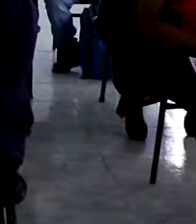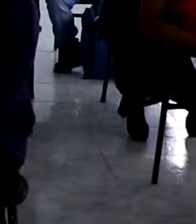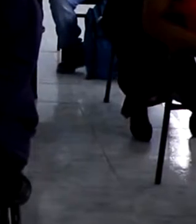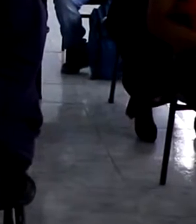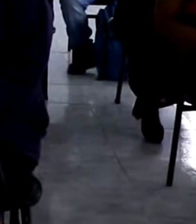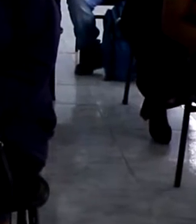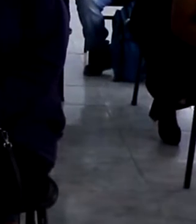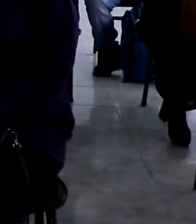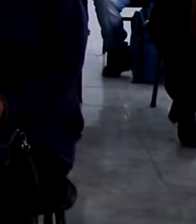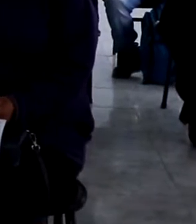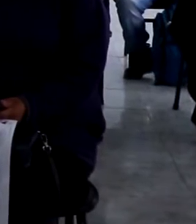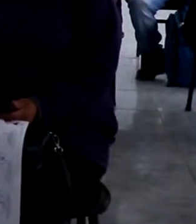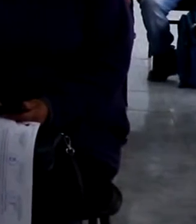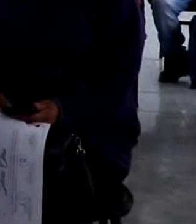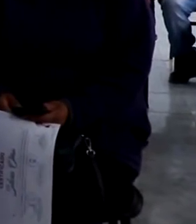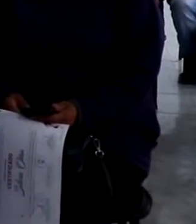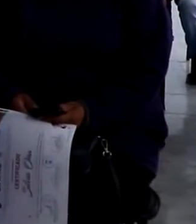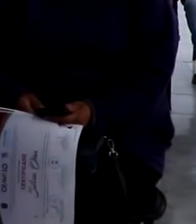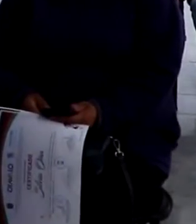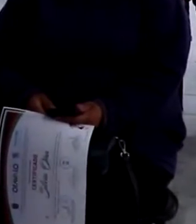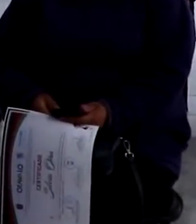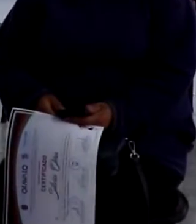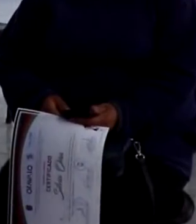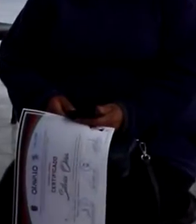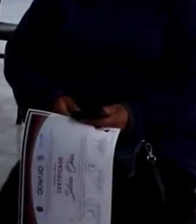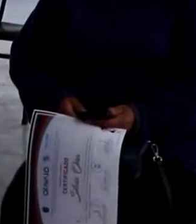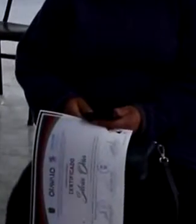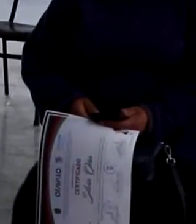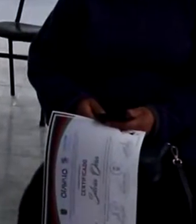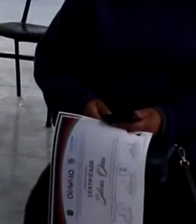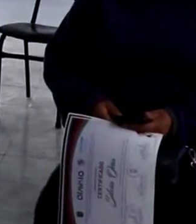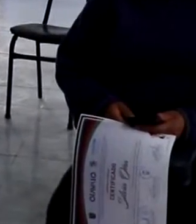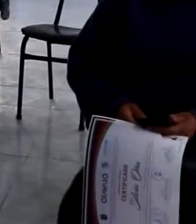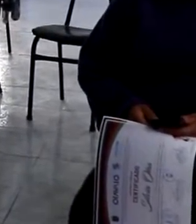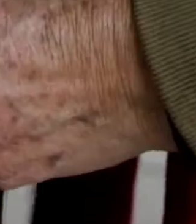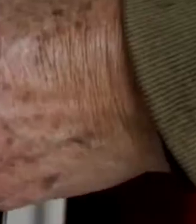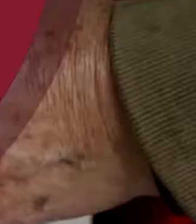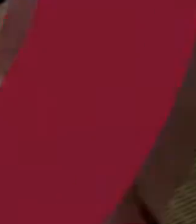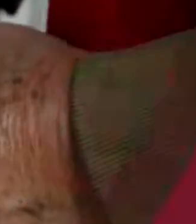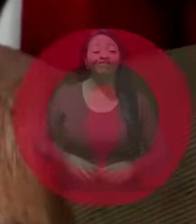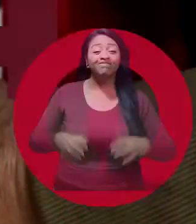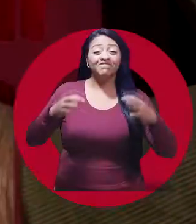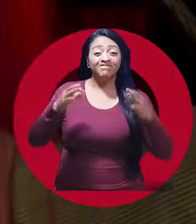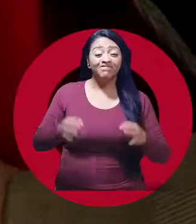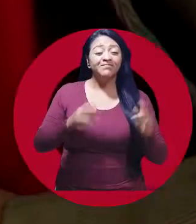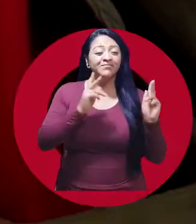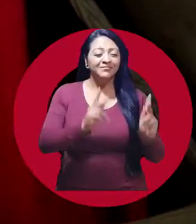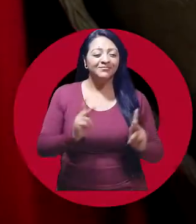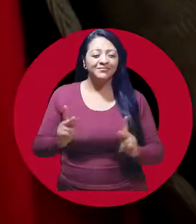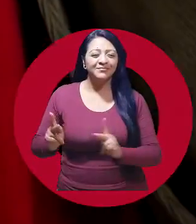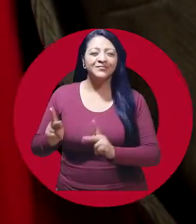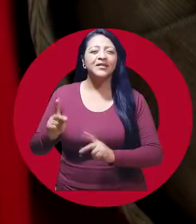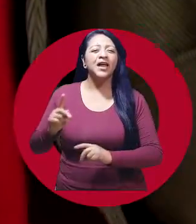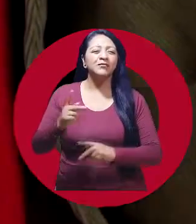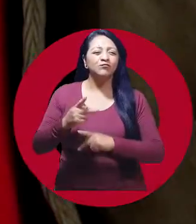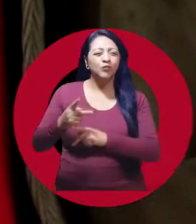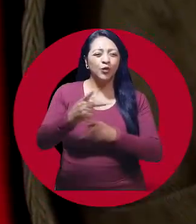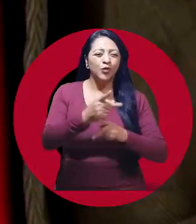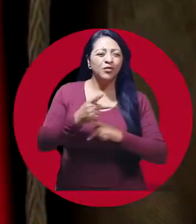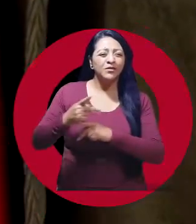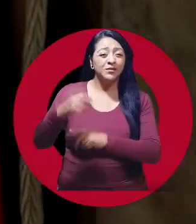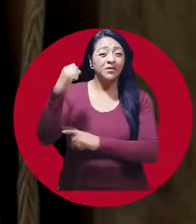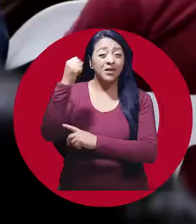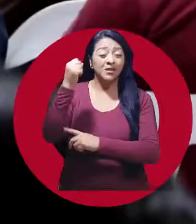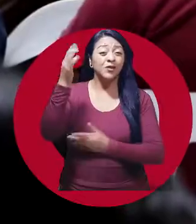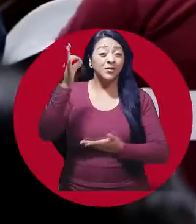Otavalo, Municipio, CES, UNICEF, Chinayata, San Rafael, Quitijihuan, Barrurarca. En cumplimiento a la planificación de la